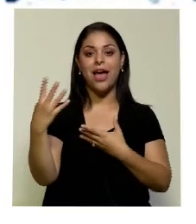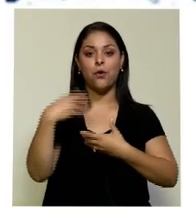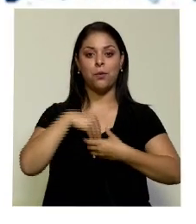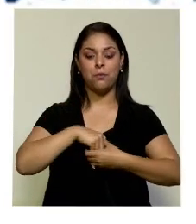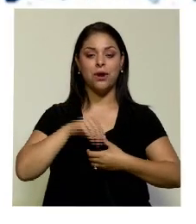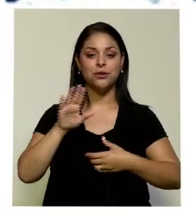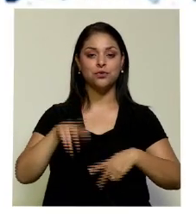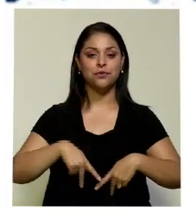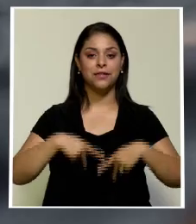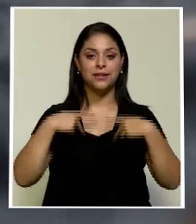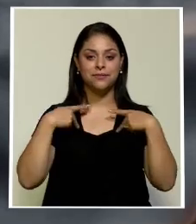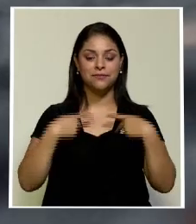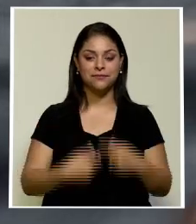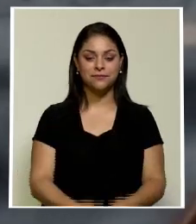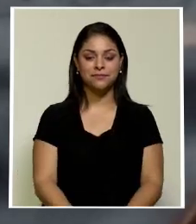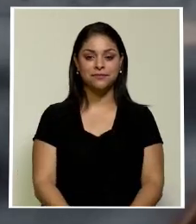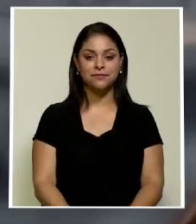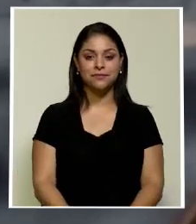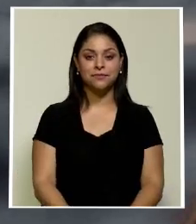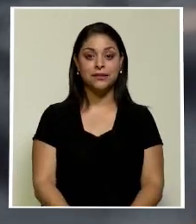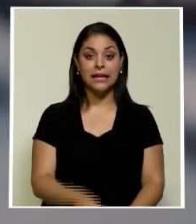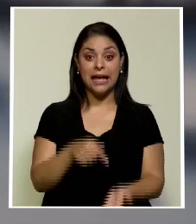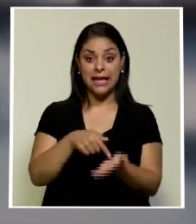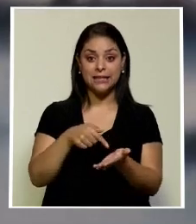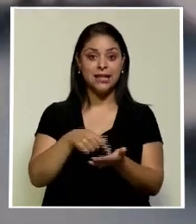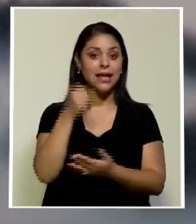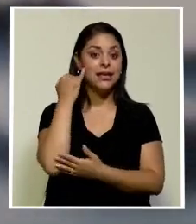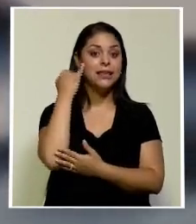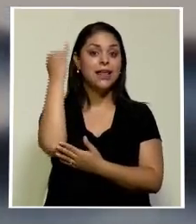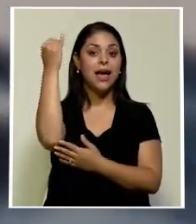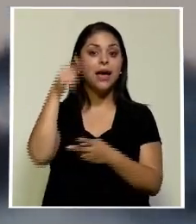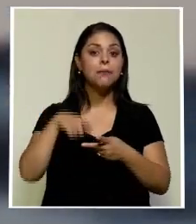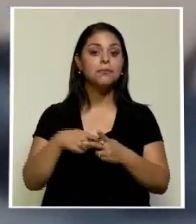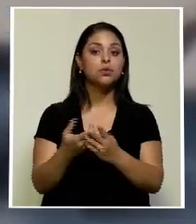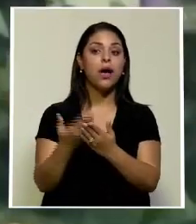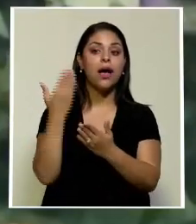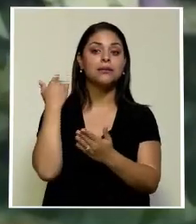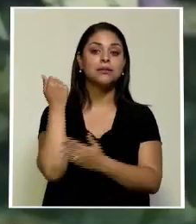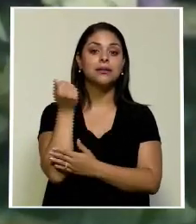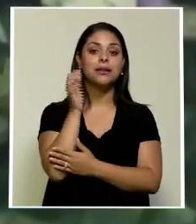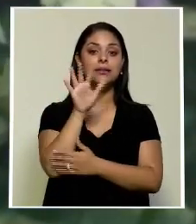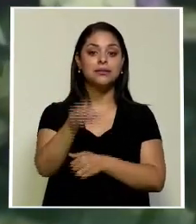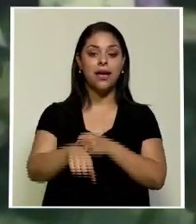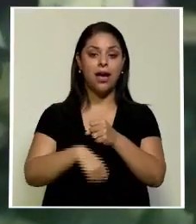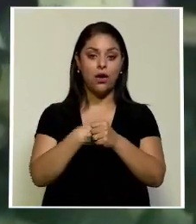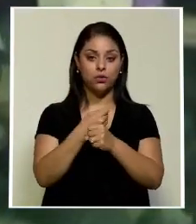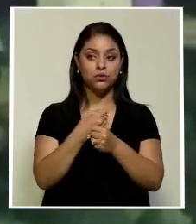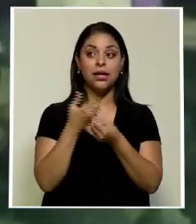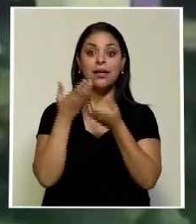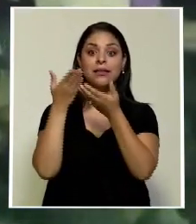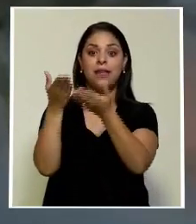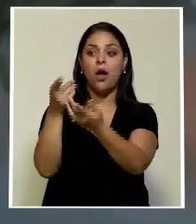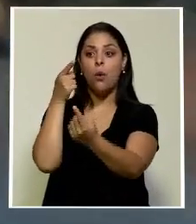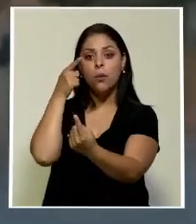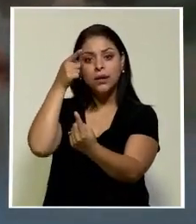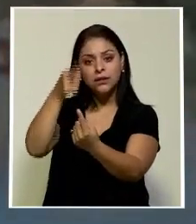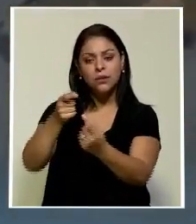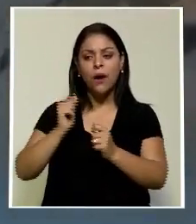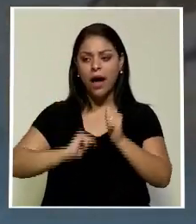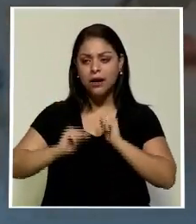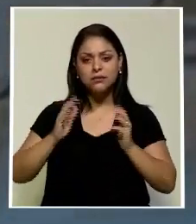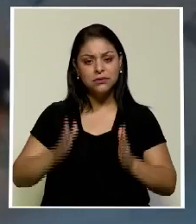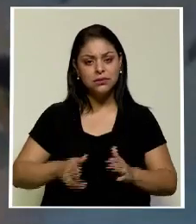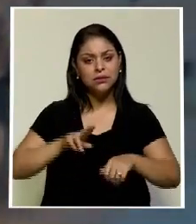vida. Dicha iniciativa surgió hace 15 años con el objetivo de brindar a los artistas nacionales un espacio